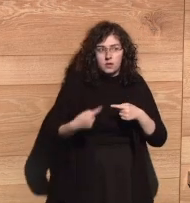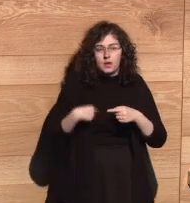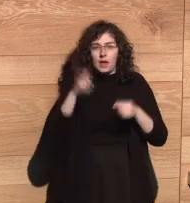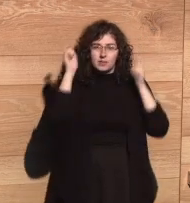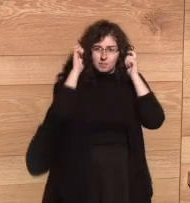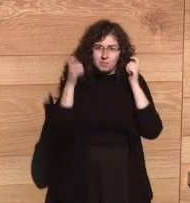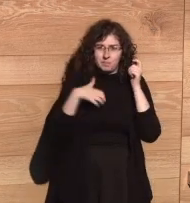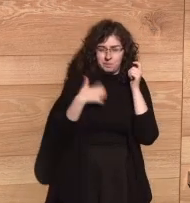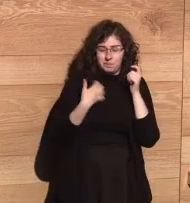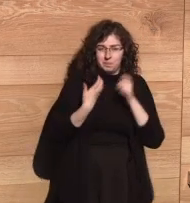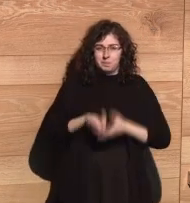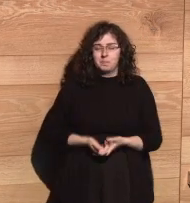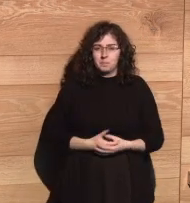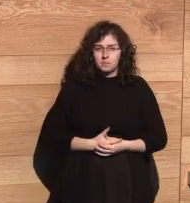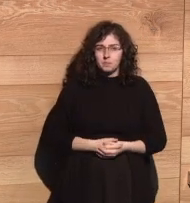esto.